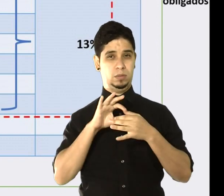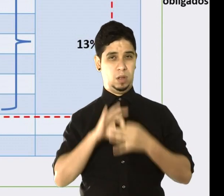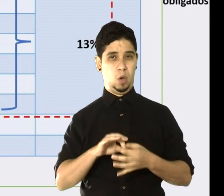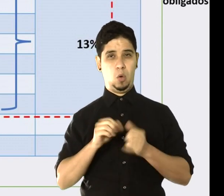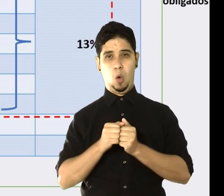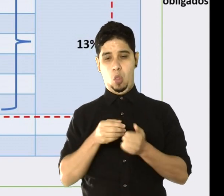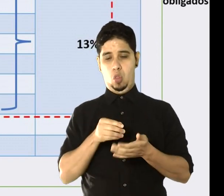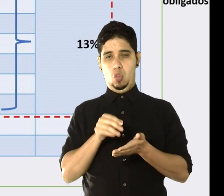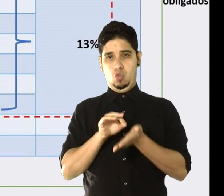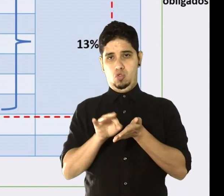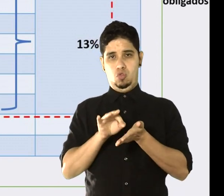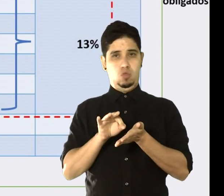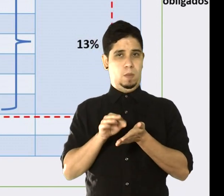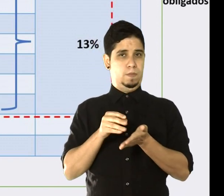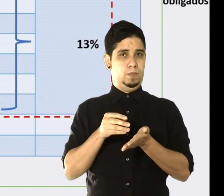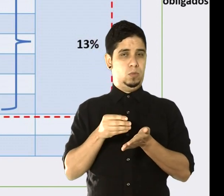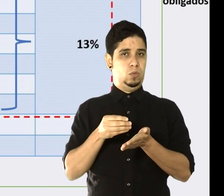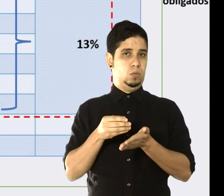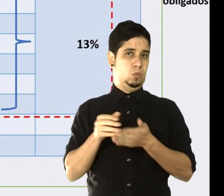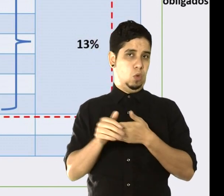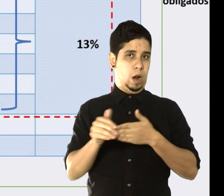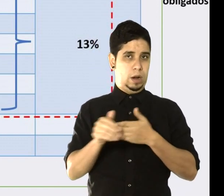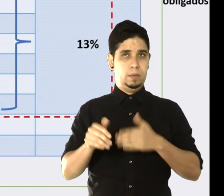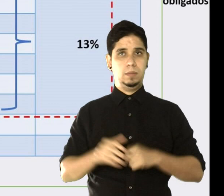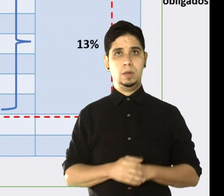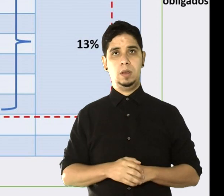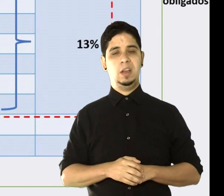eso representa el 10% del dinero que ya